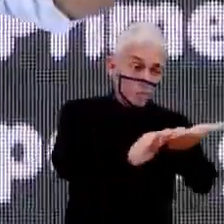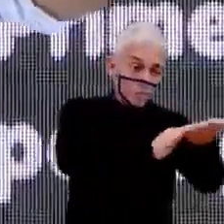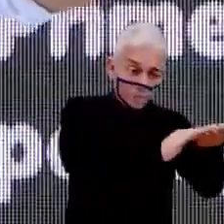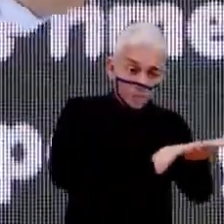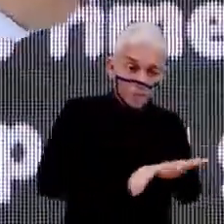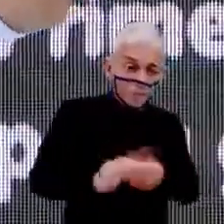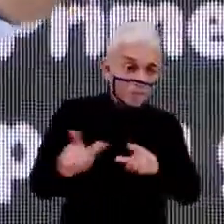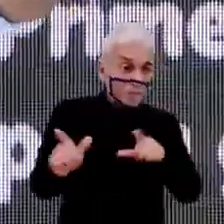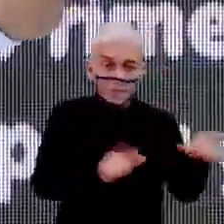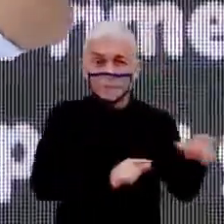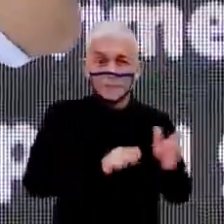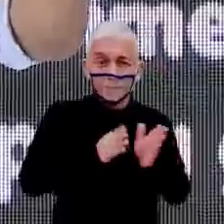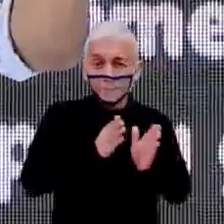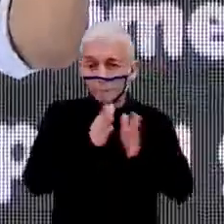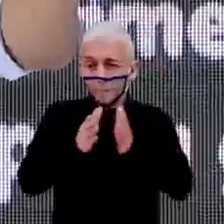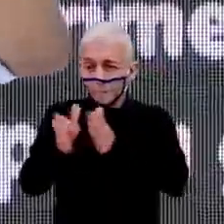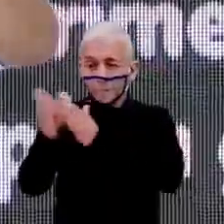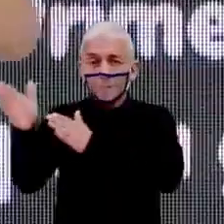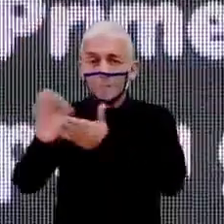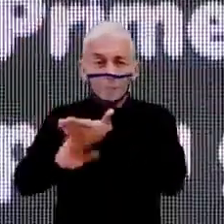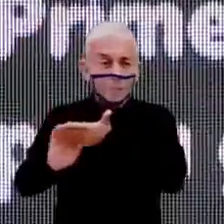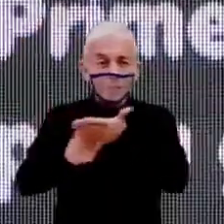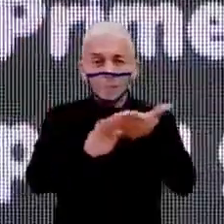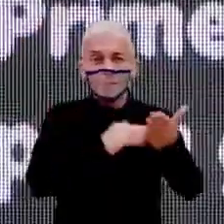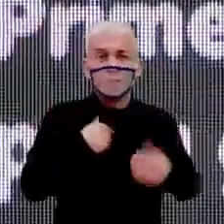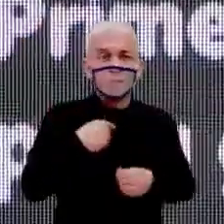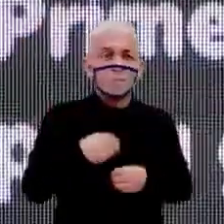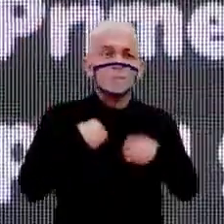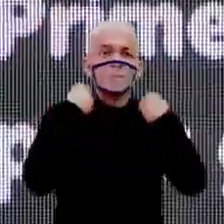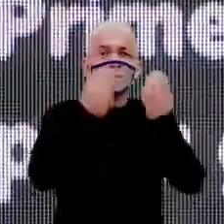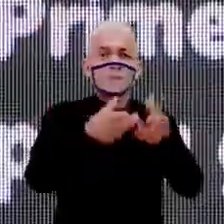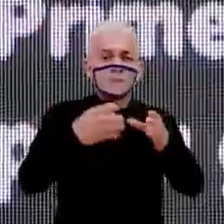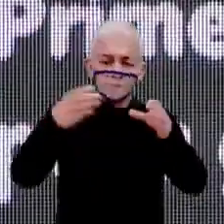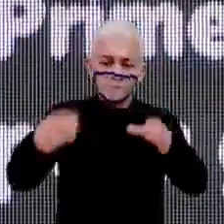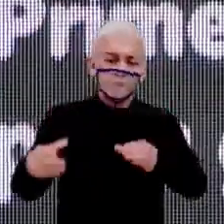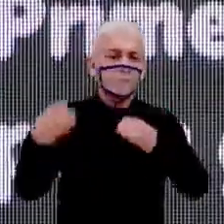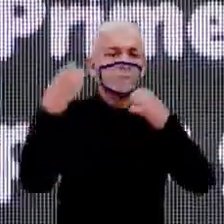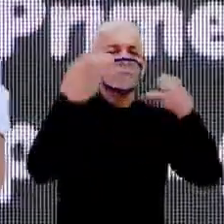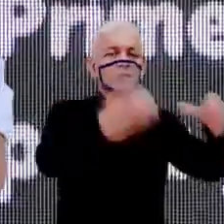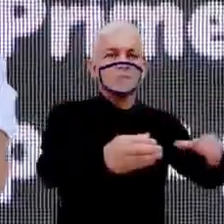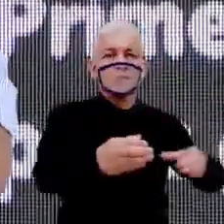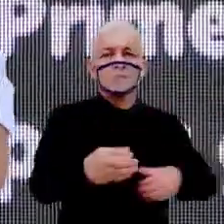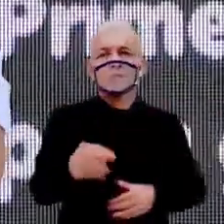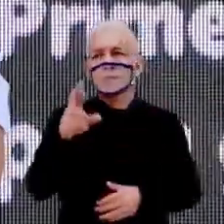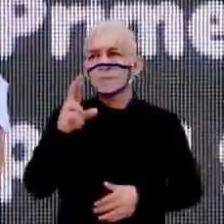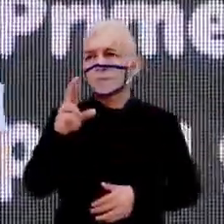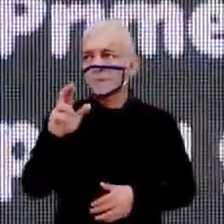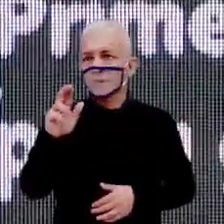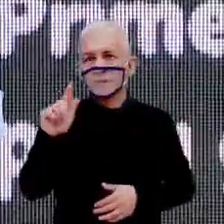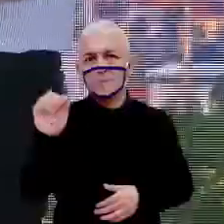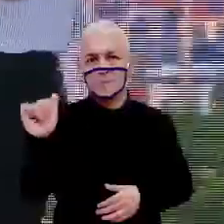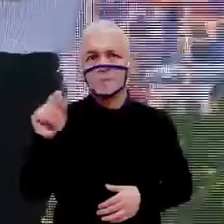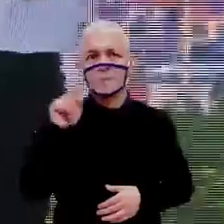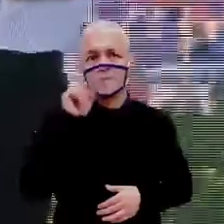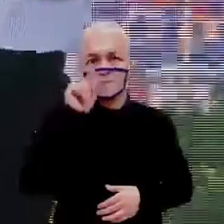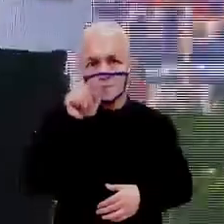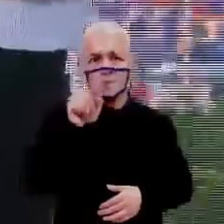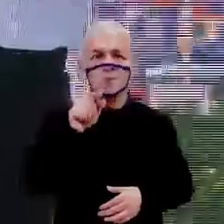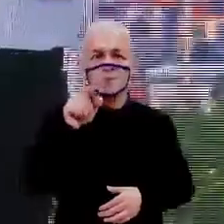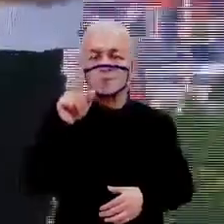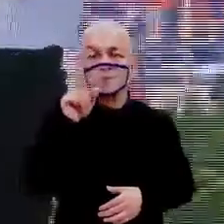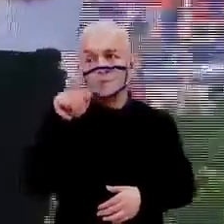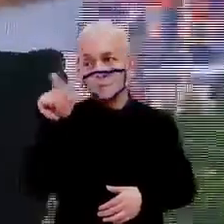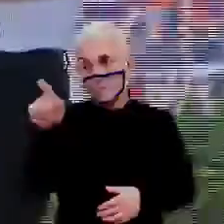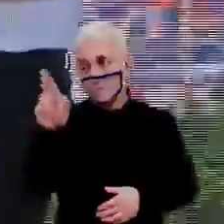década de pavimentar y llevar dignidad, yo iba a regalar el sancocho. Así que, Rafa, yo quiero que me